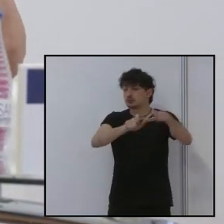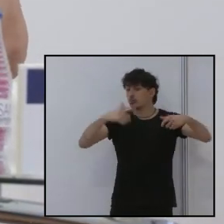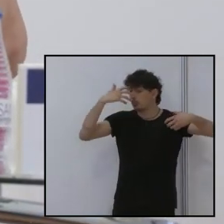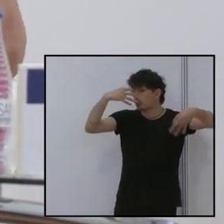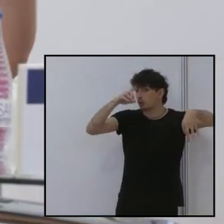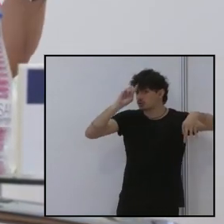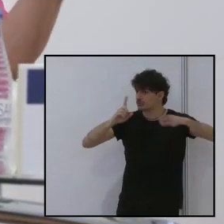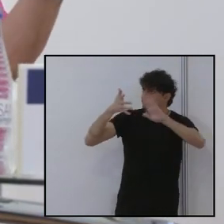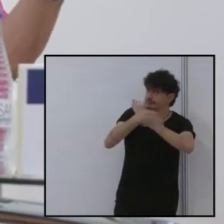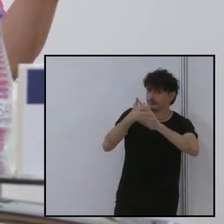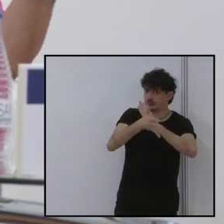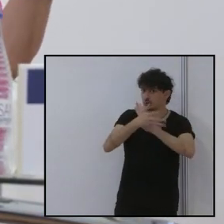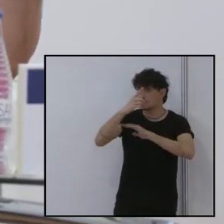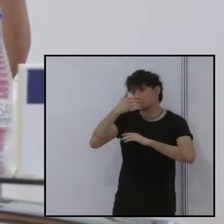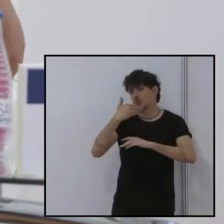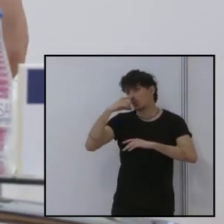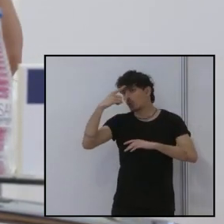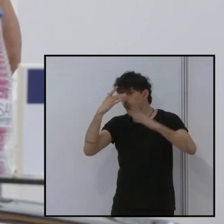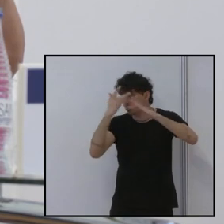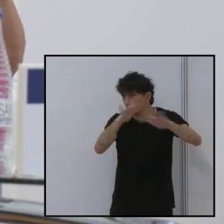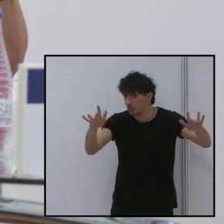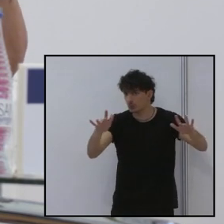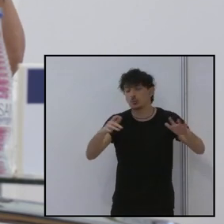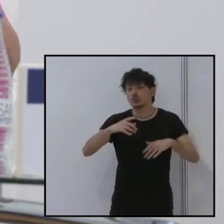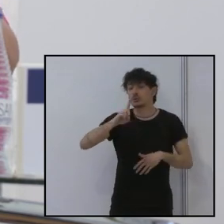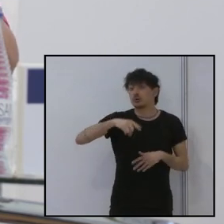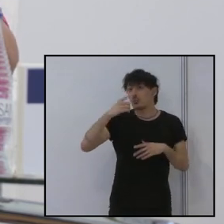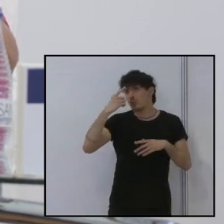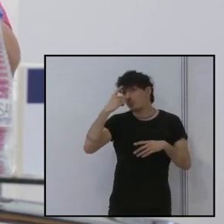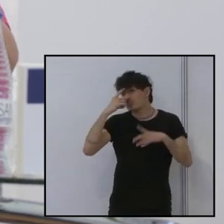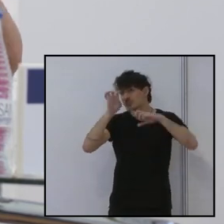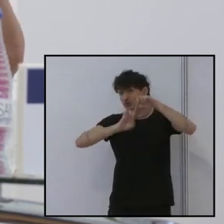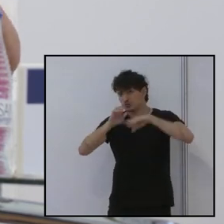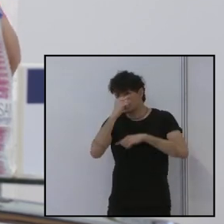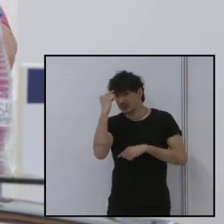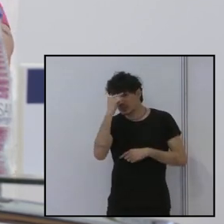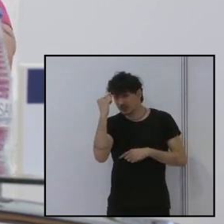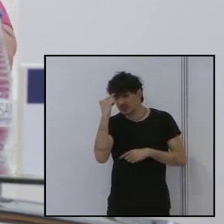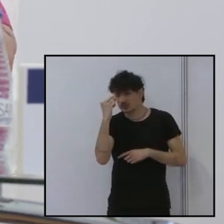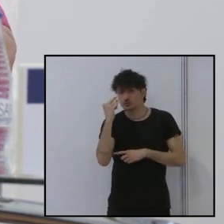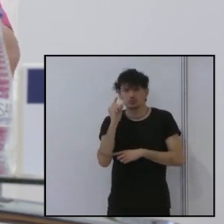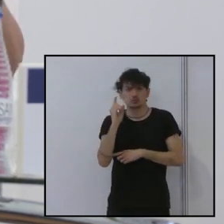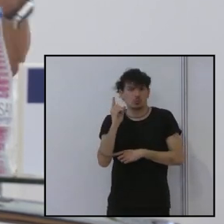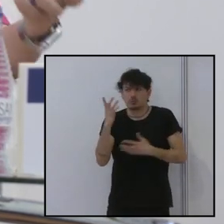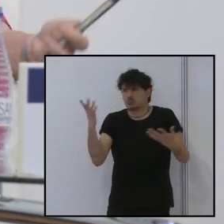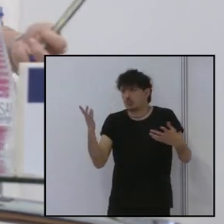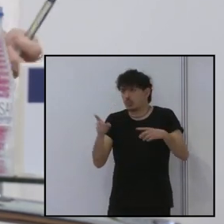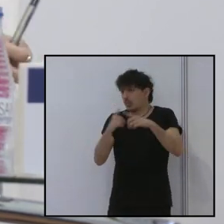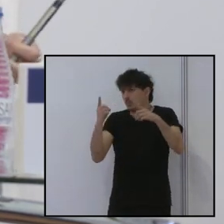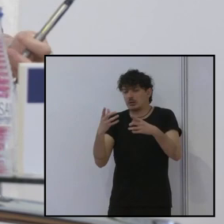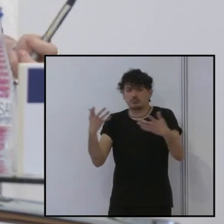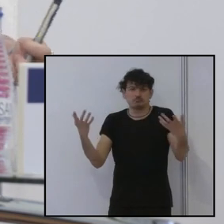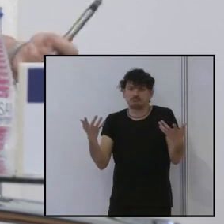esencial. Pero yo creo que también tenemos que decirlo. Y no solo ya el trastorno mental, uno que te lleve, pues ya el que sea, por el más leve